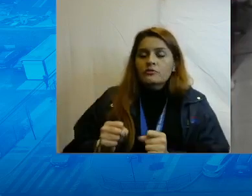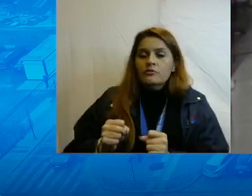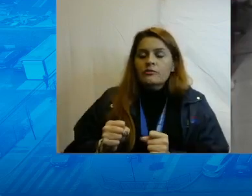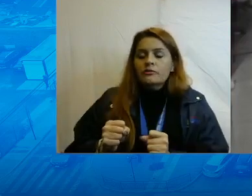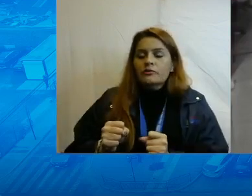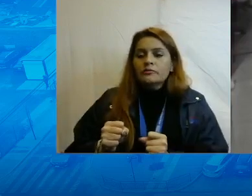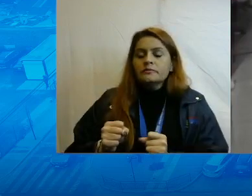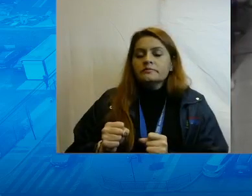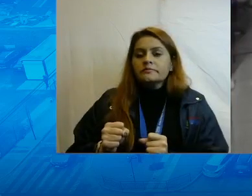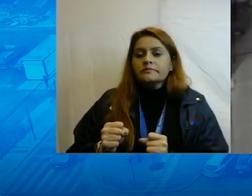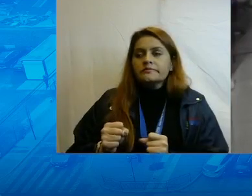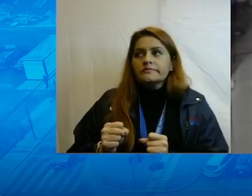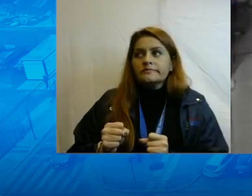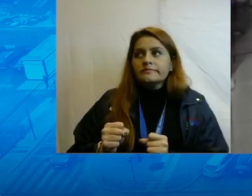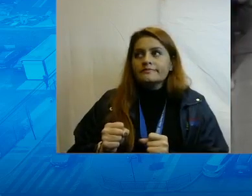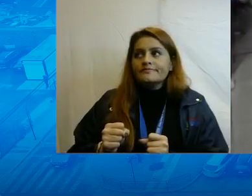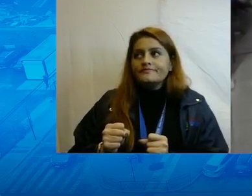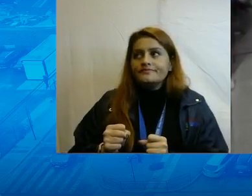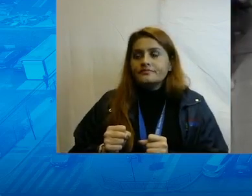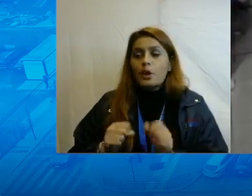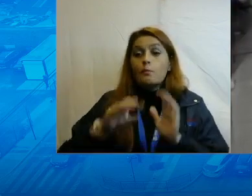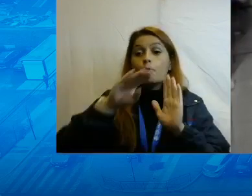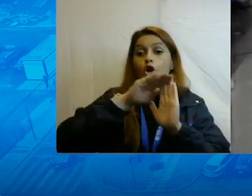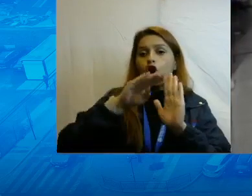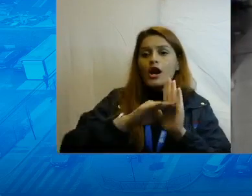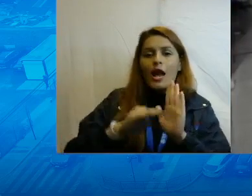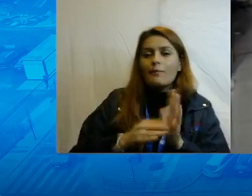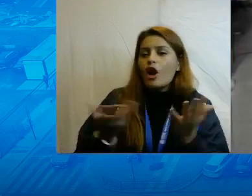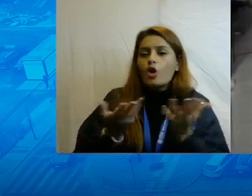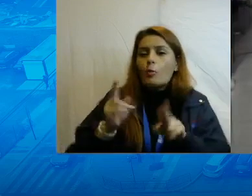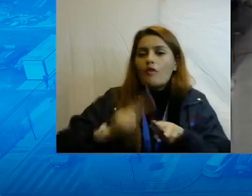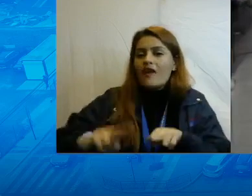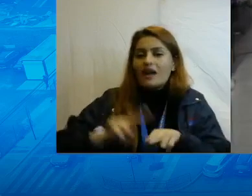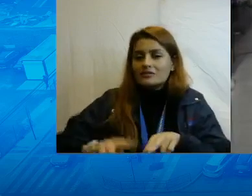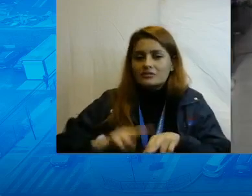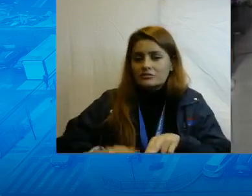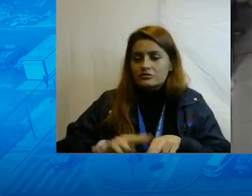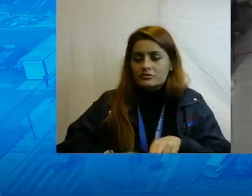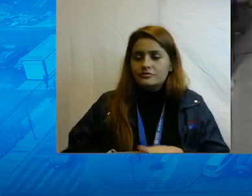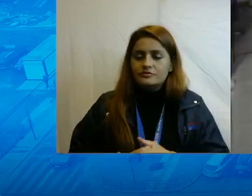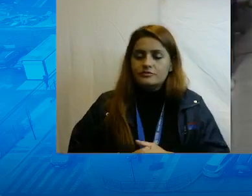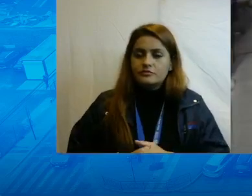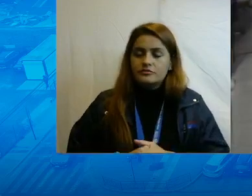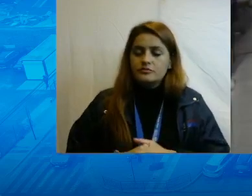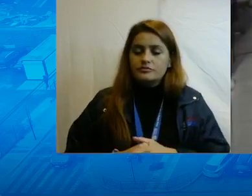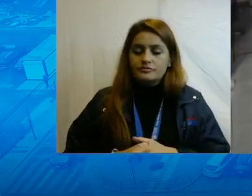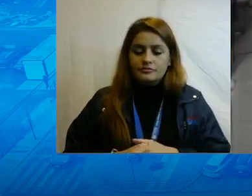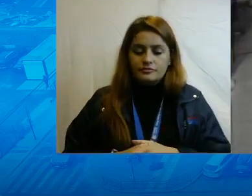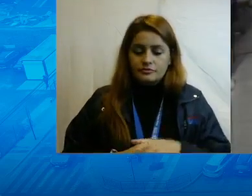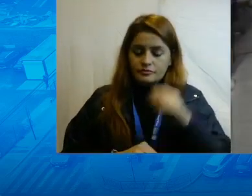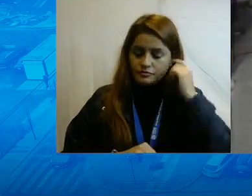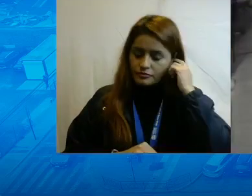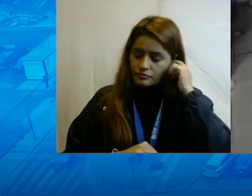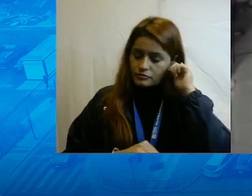entregar mes a mes la programación de lo que hay, sin ánimo claramente